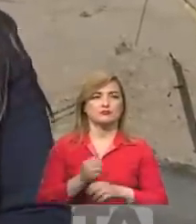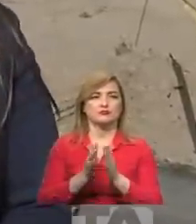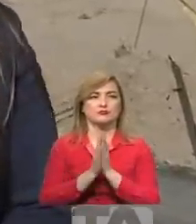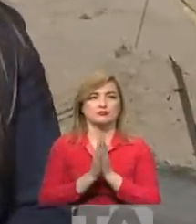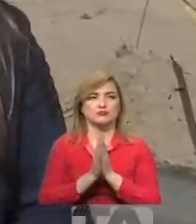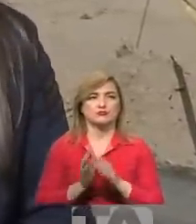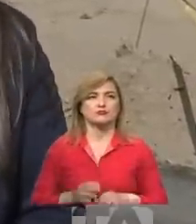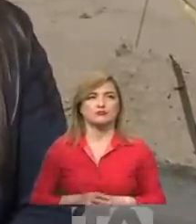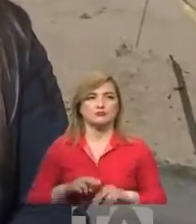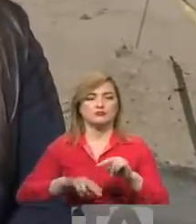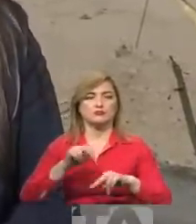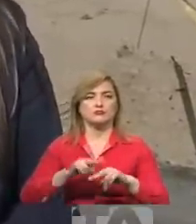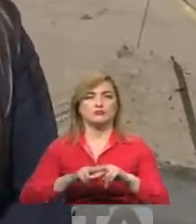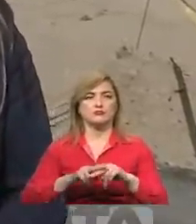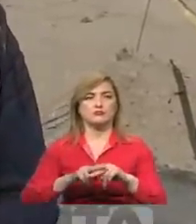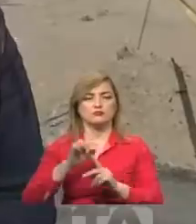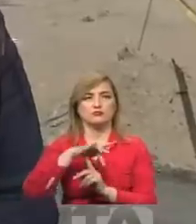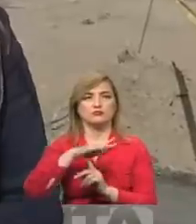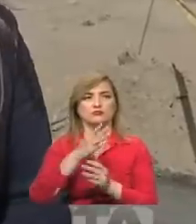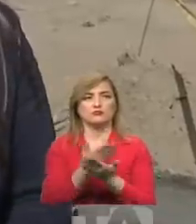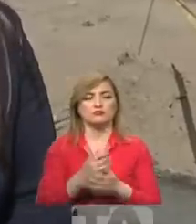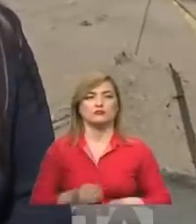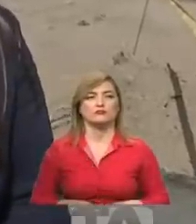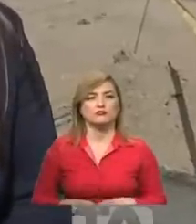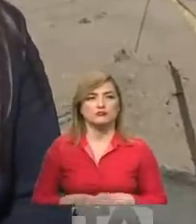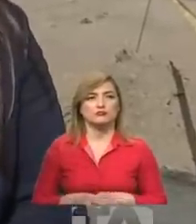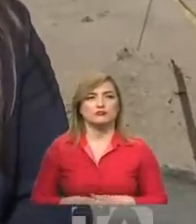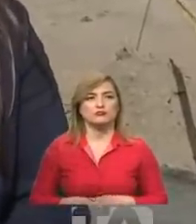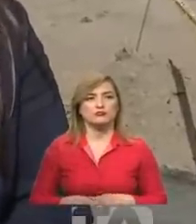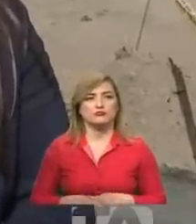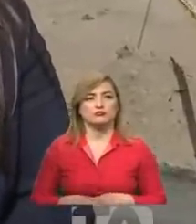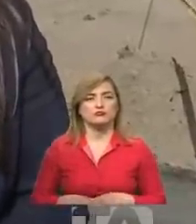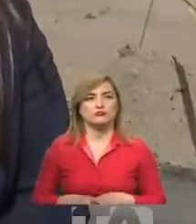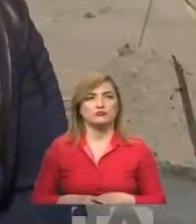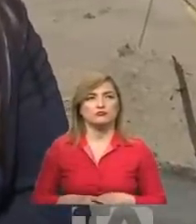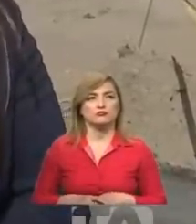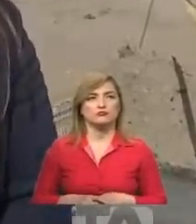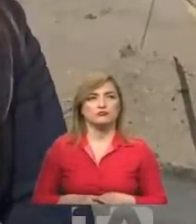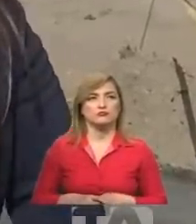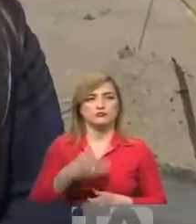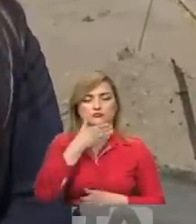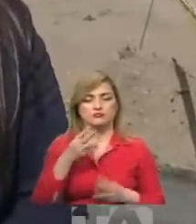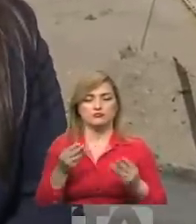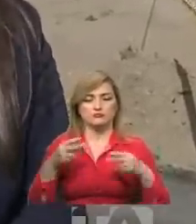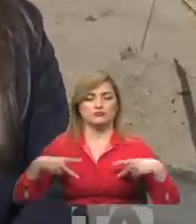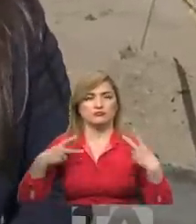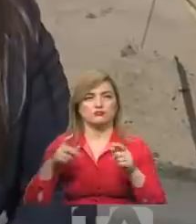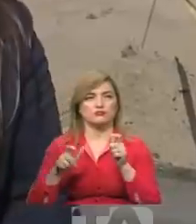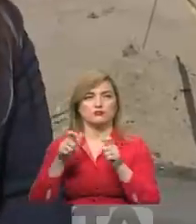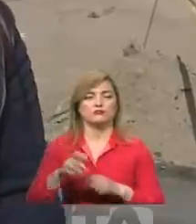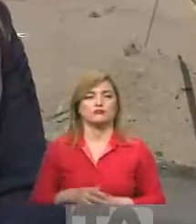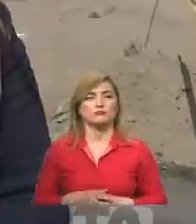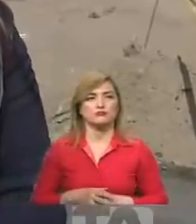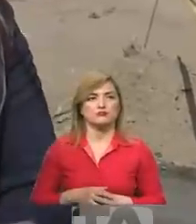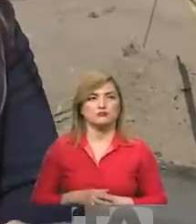se construya un parque lineal, tienen una propuesta y obviamente quieren esto para una mejor calidad de vida para los vecinos.